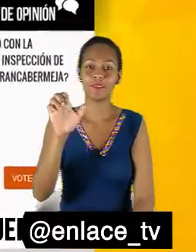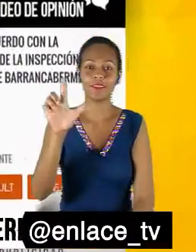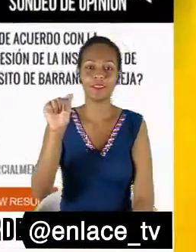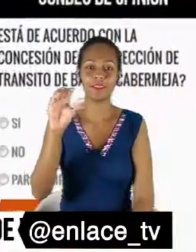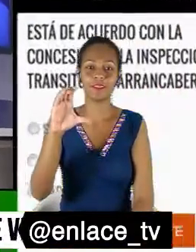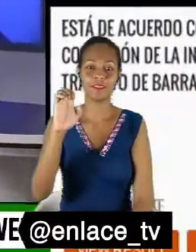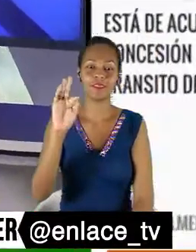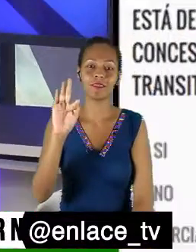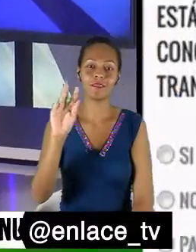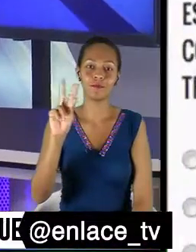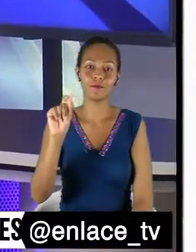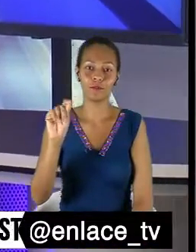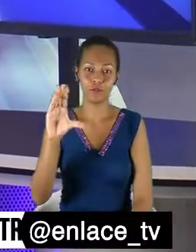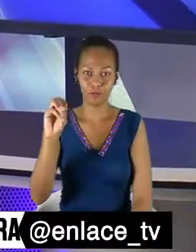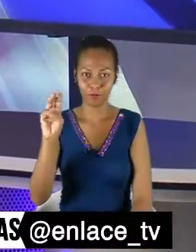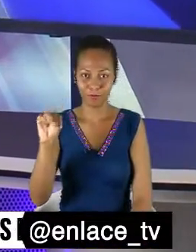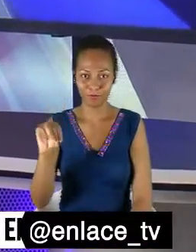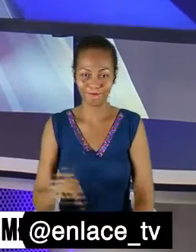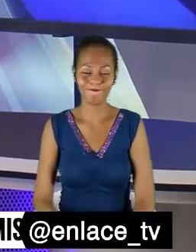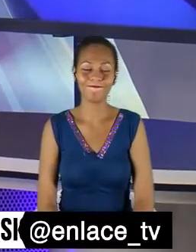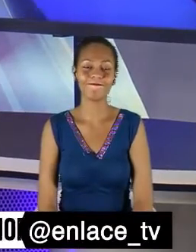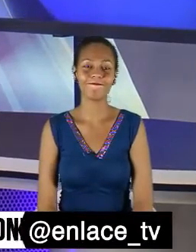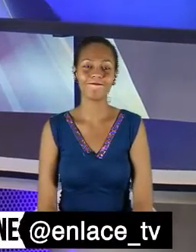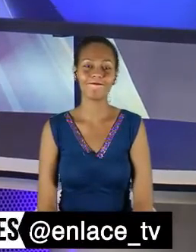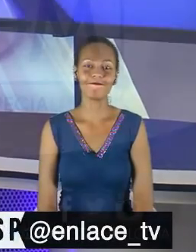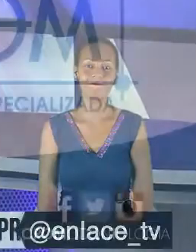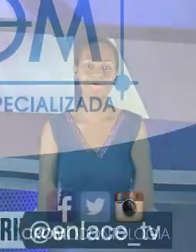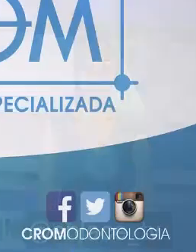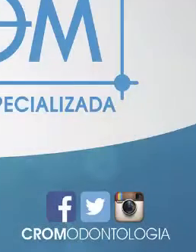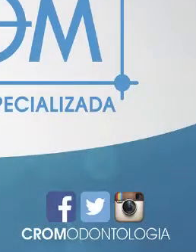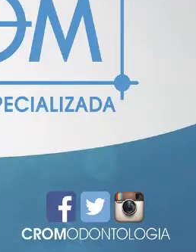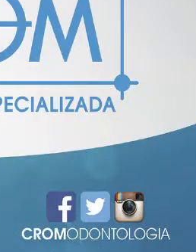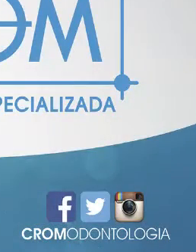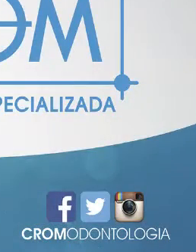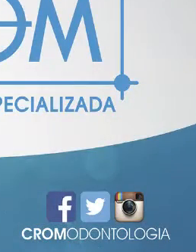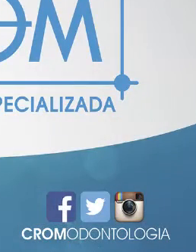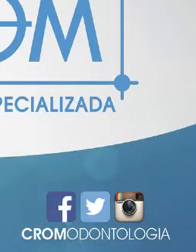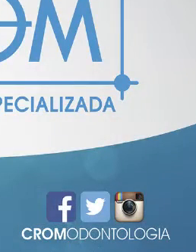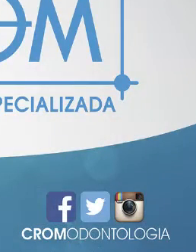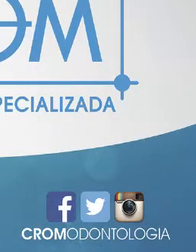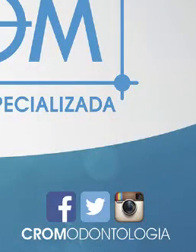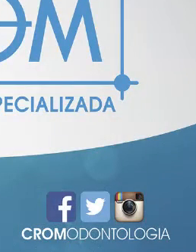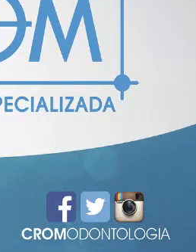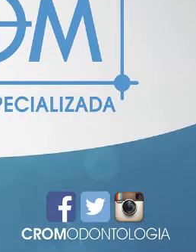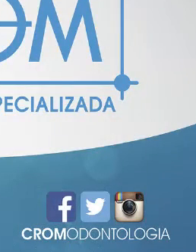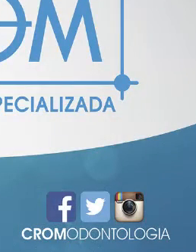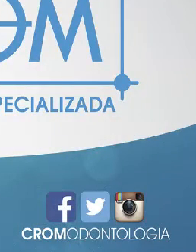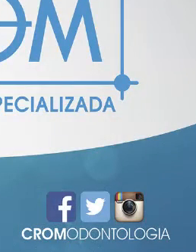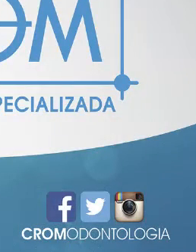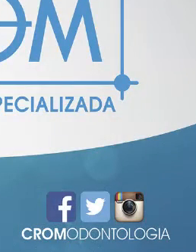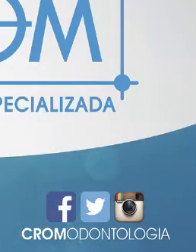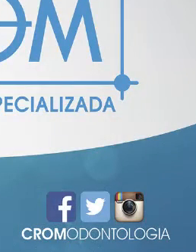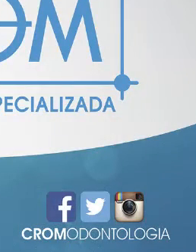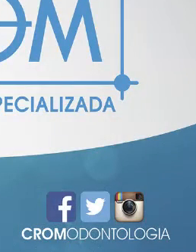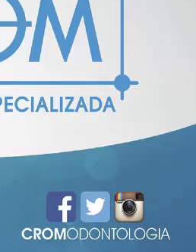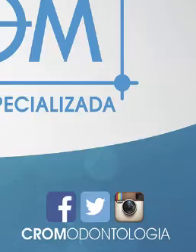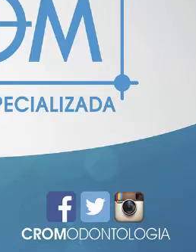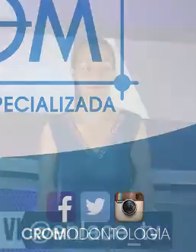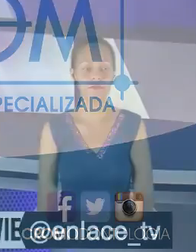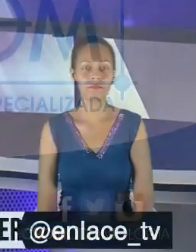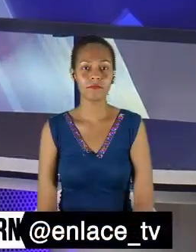www.enlacetelevisión.com. Visítenos. Y al mal tiempo, buena cara. Desde 1994, Chrome es la sonrisa de Barranca Bermeja. Hacemos